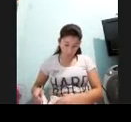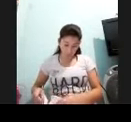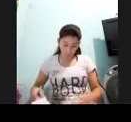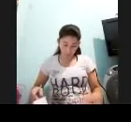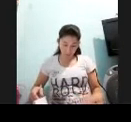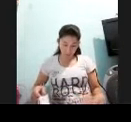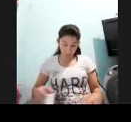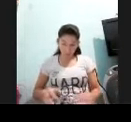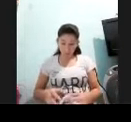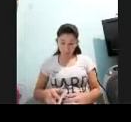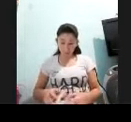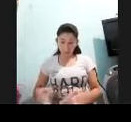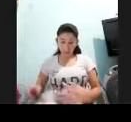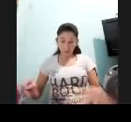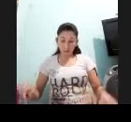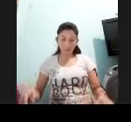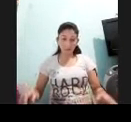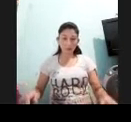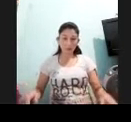Y blood.